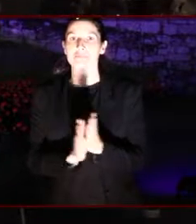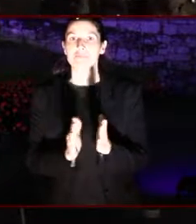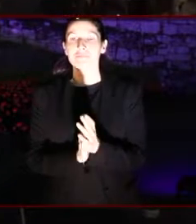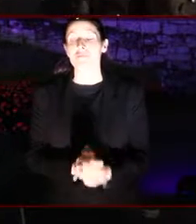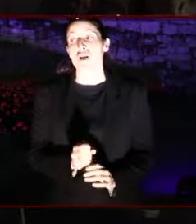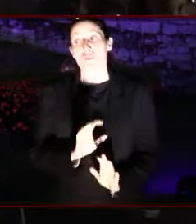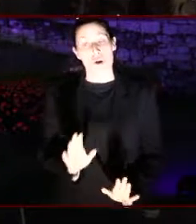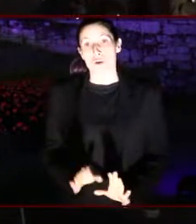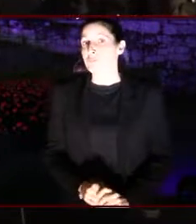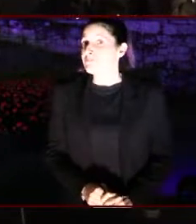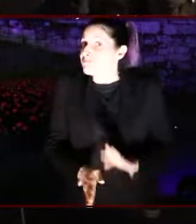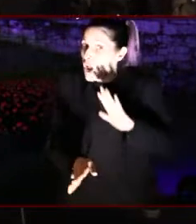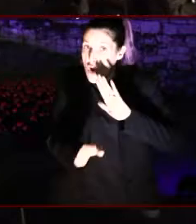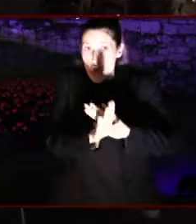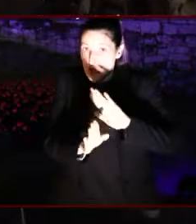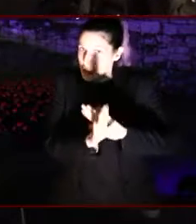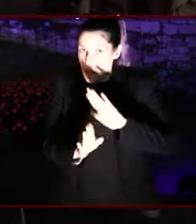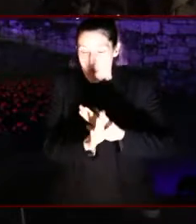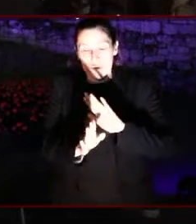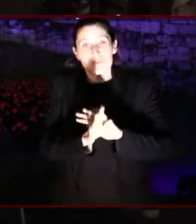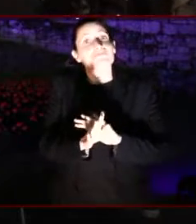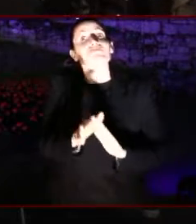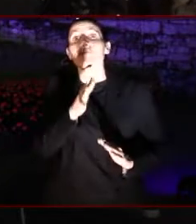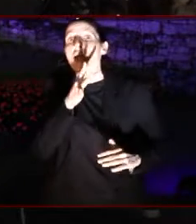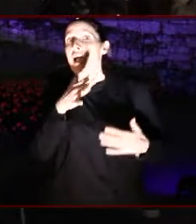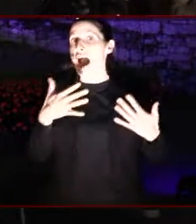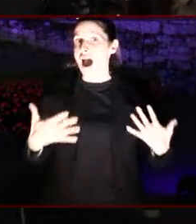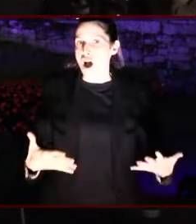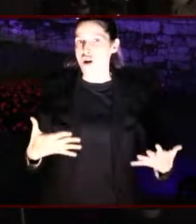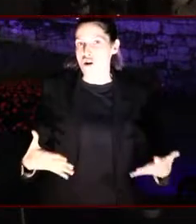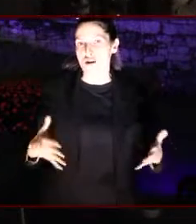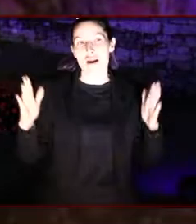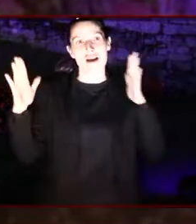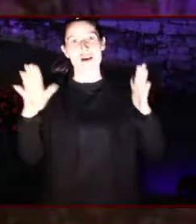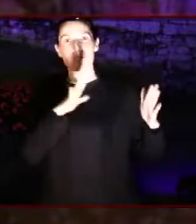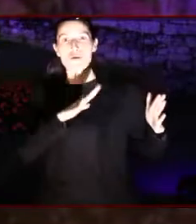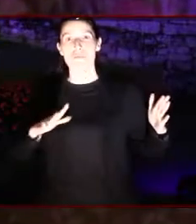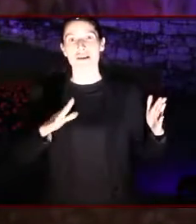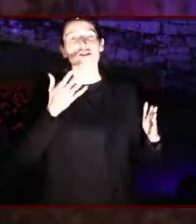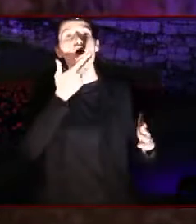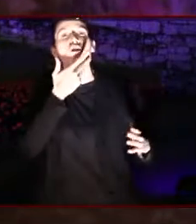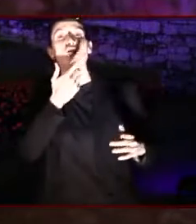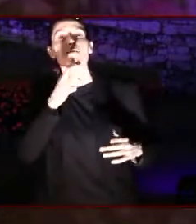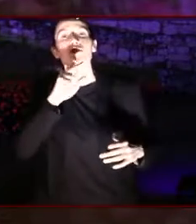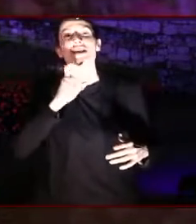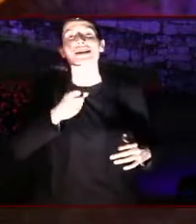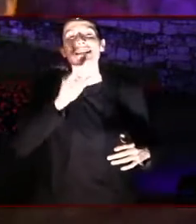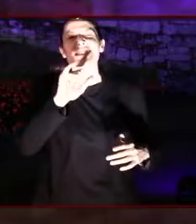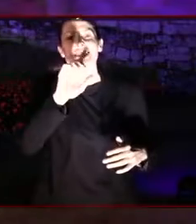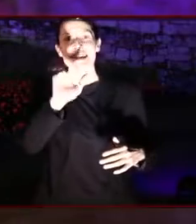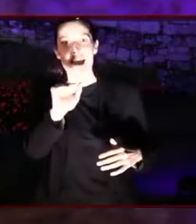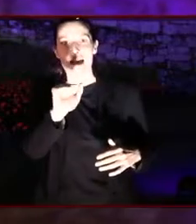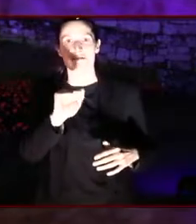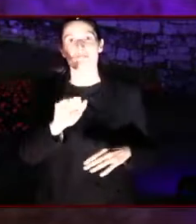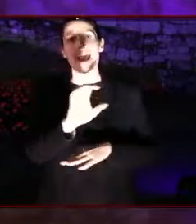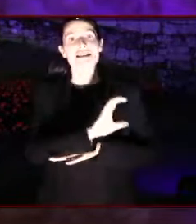Bueno, nos seguimos. Y ahora es el momento de conocer a Xia. Esta moza de Salceda de